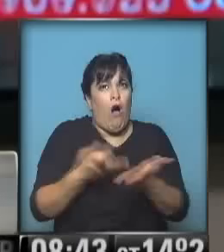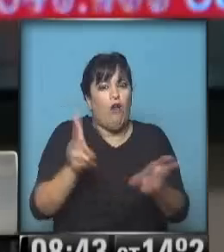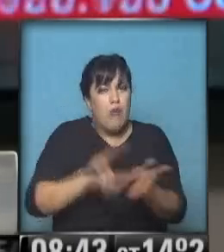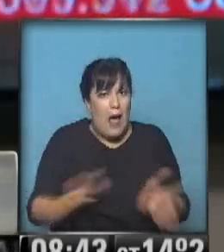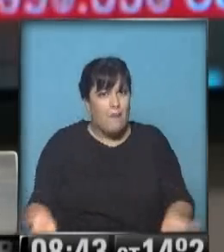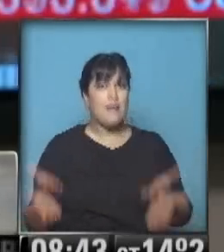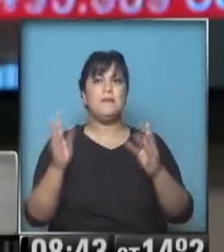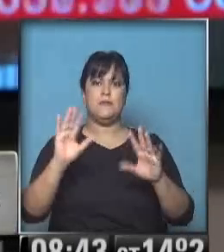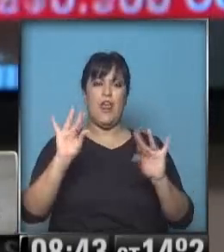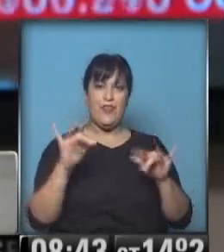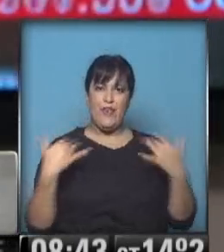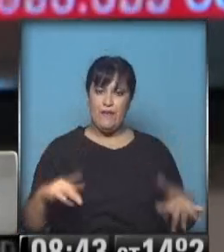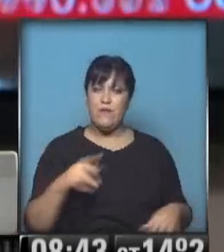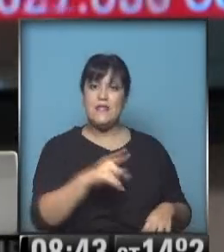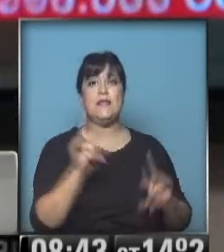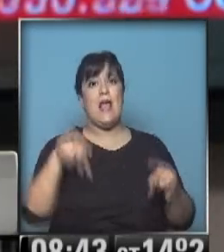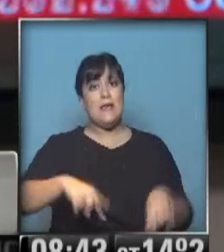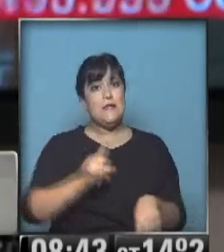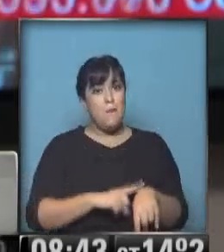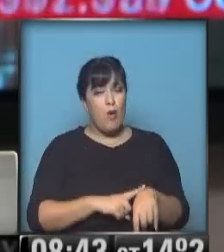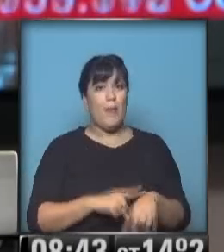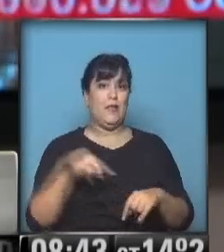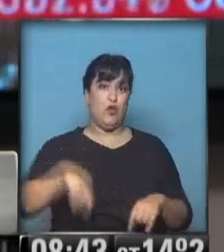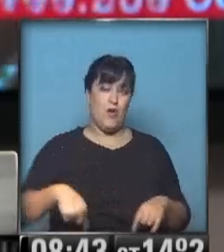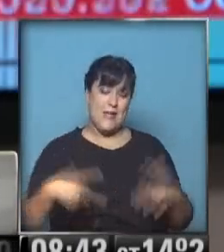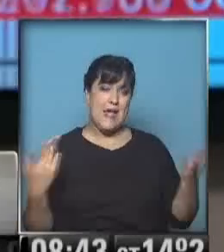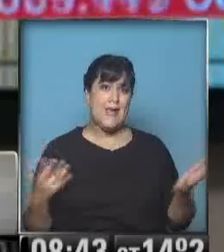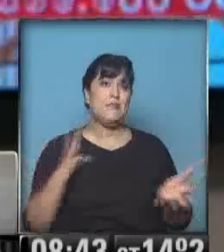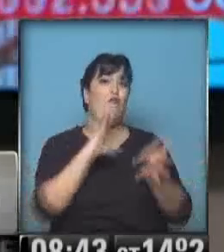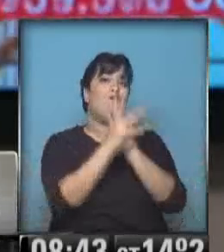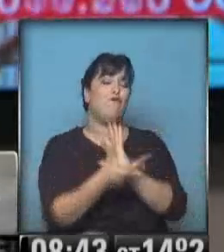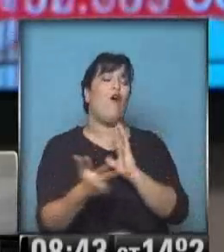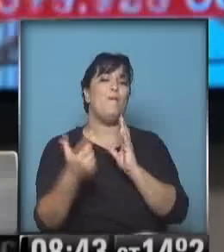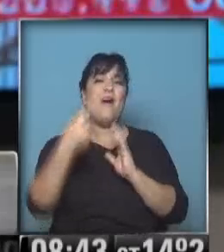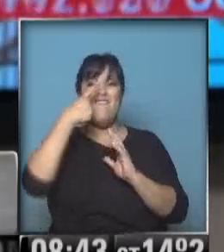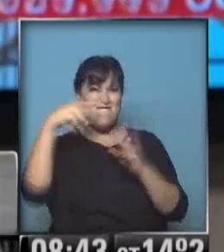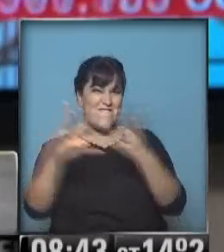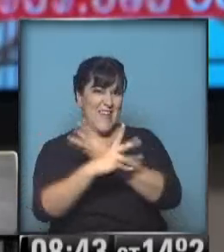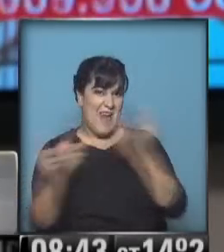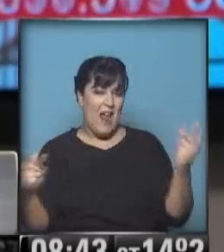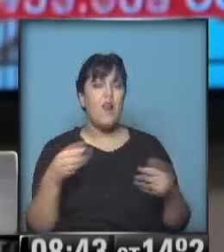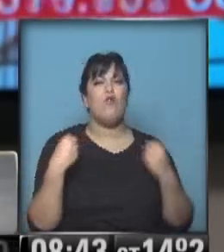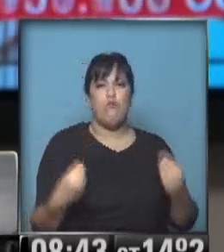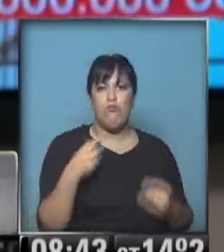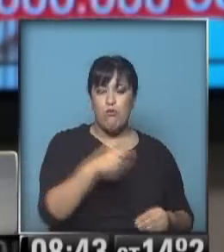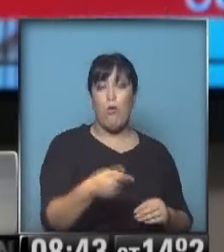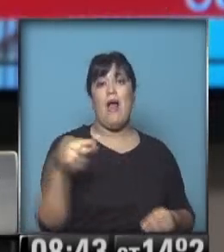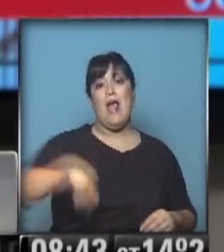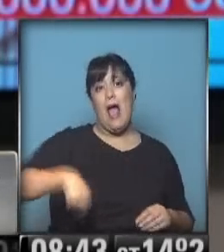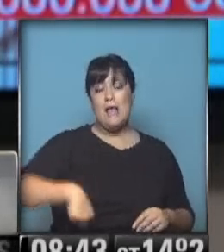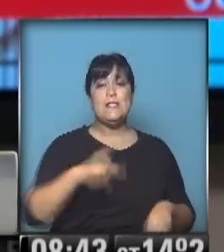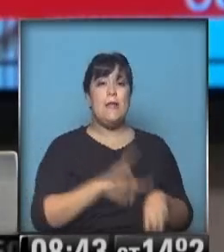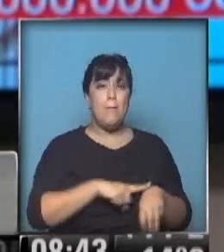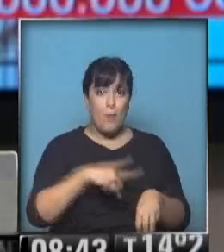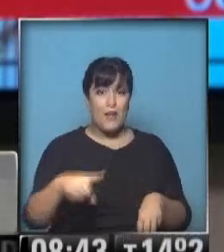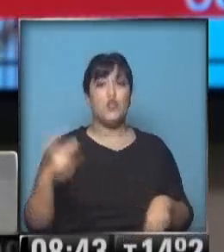donde el país justamente en este momento y y este es el el cierre que le le dimos justamente el informe del otro día es que justamente en este momento donde el